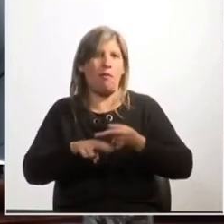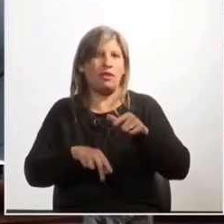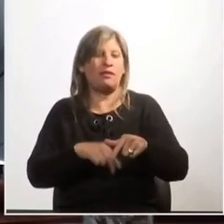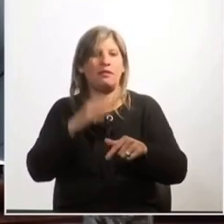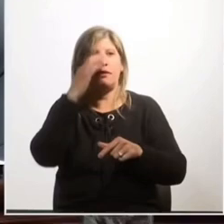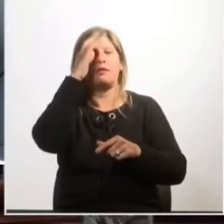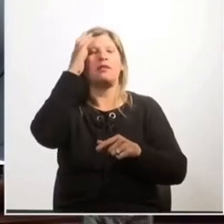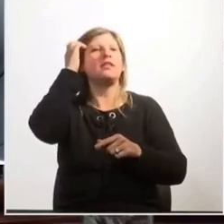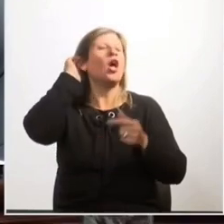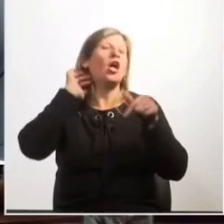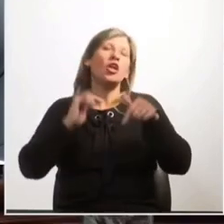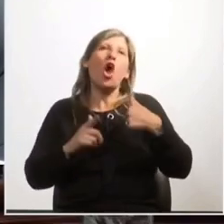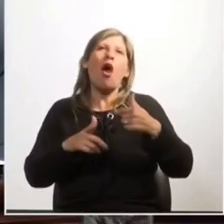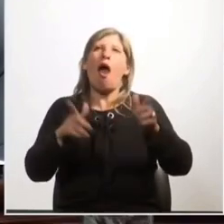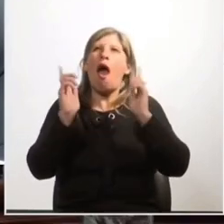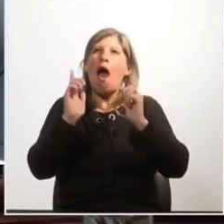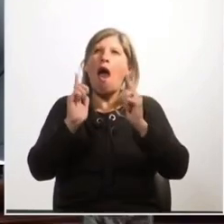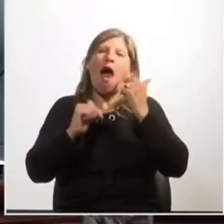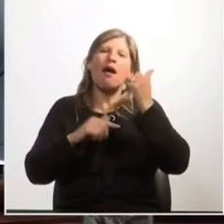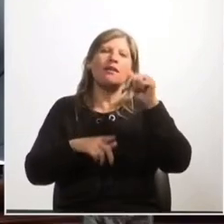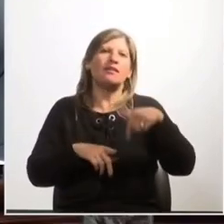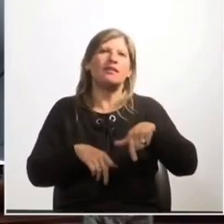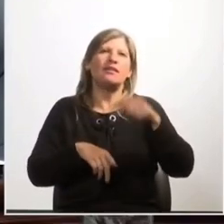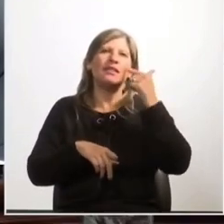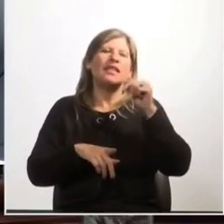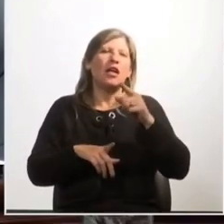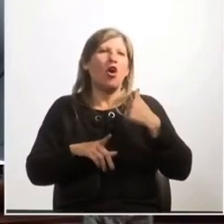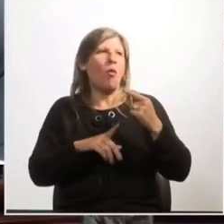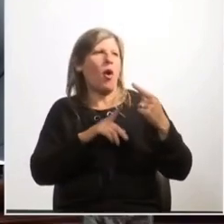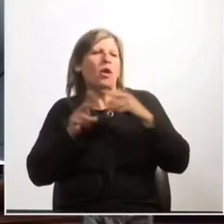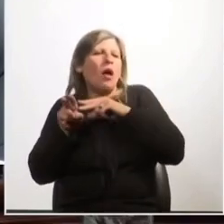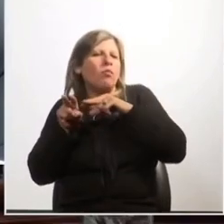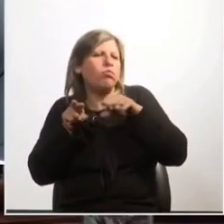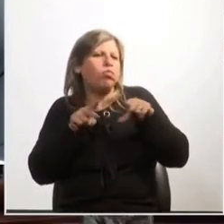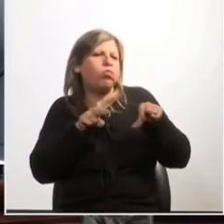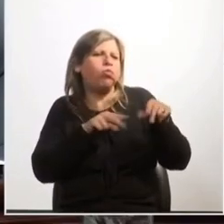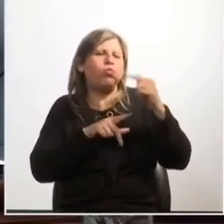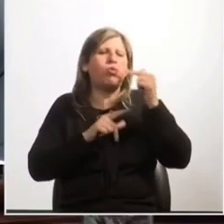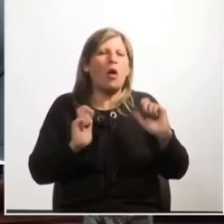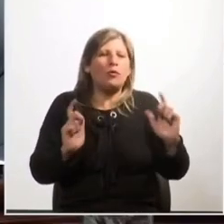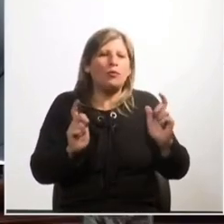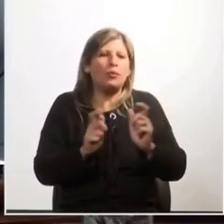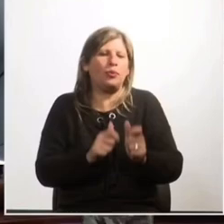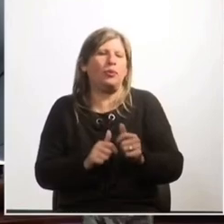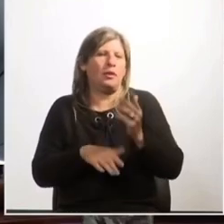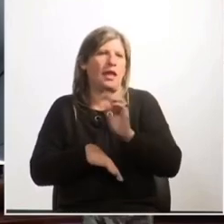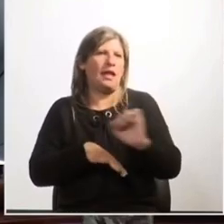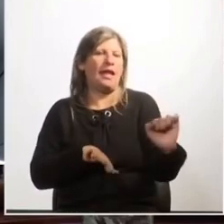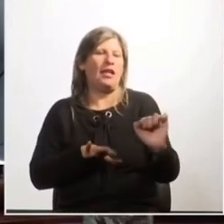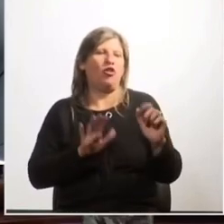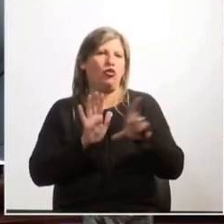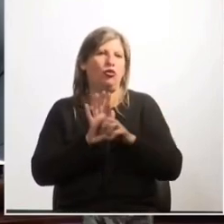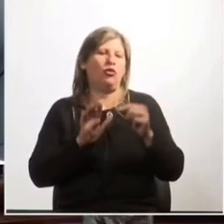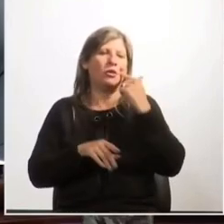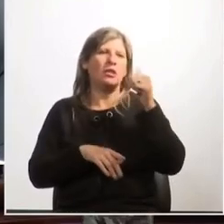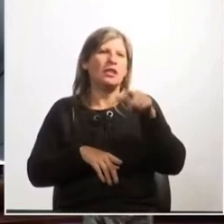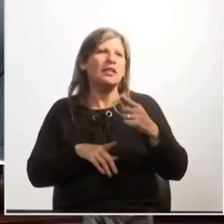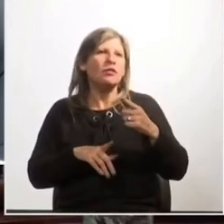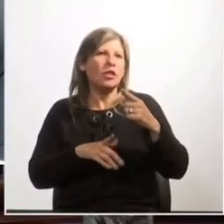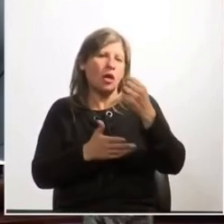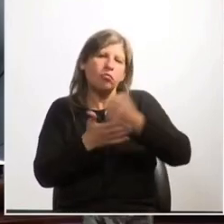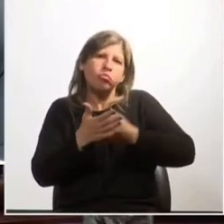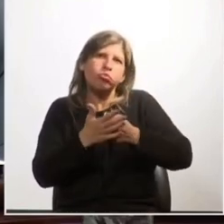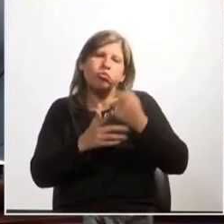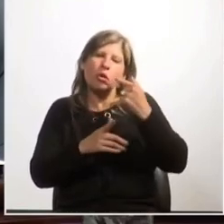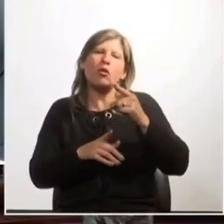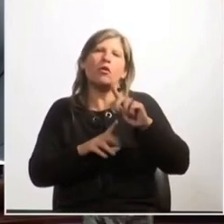con bombos y platillos lo que presentaba como una sostenida caída de los delitos. Se insistió con este mensaje en conferencias